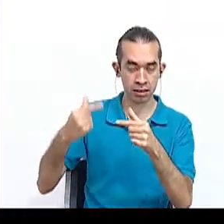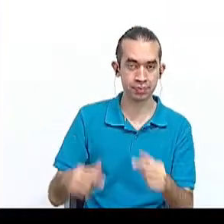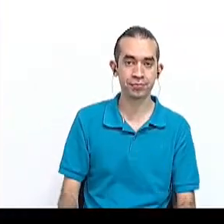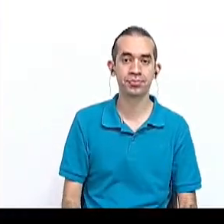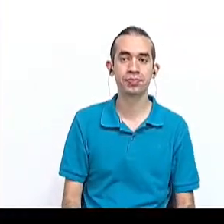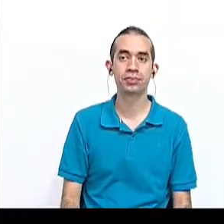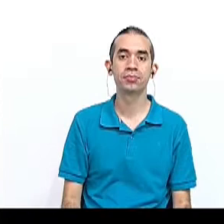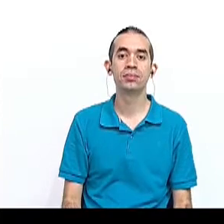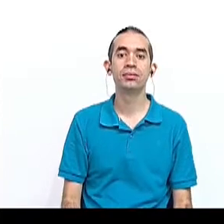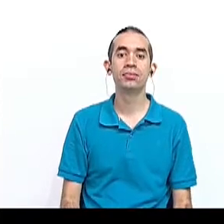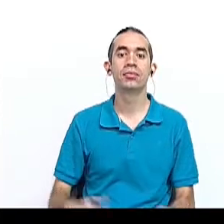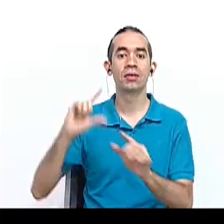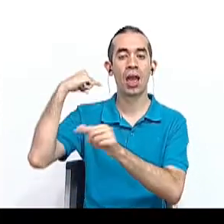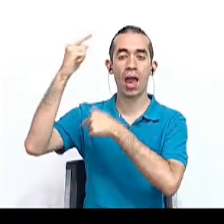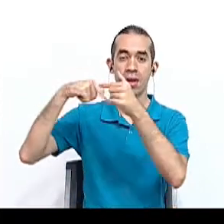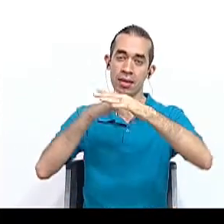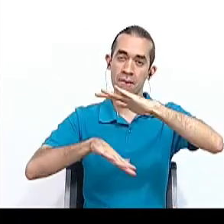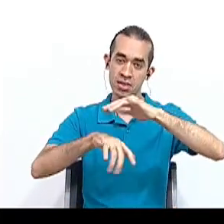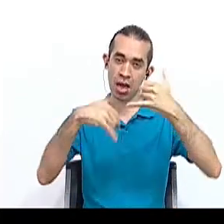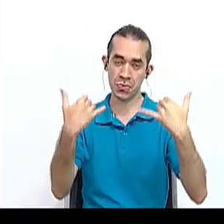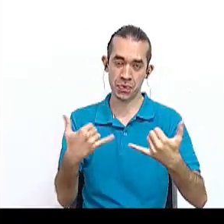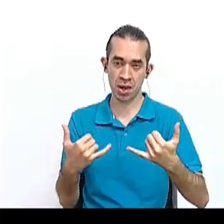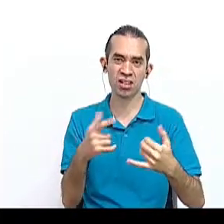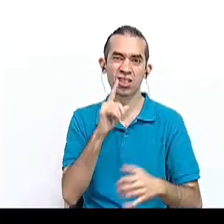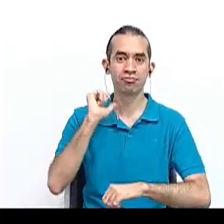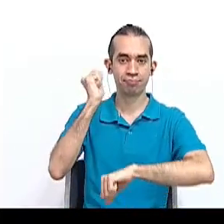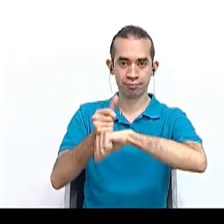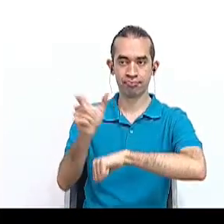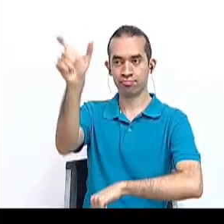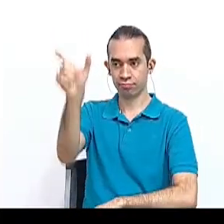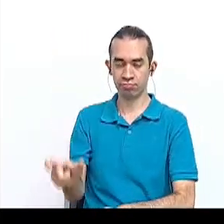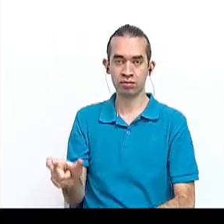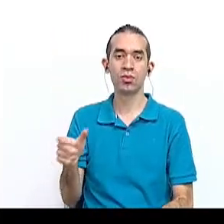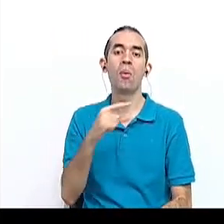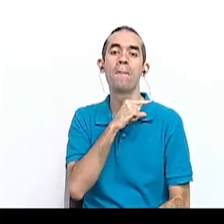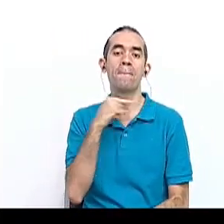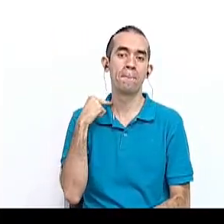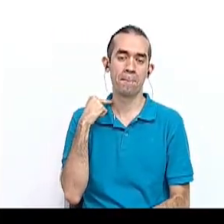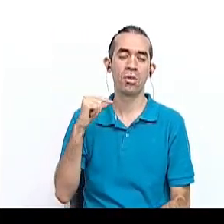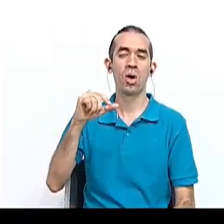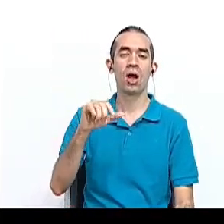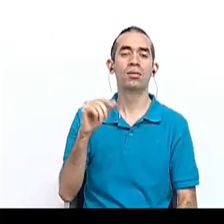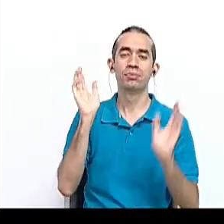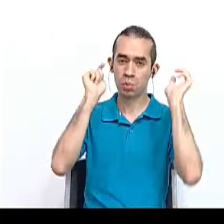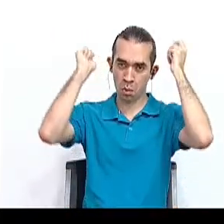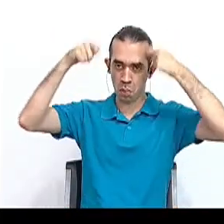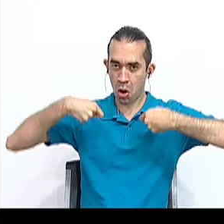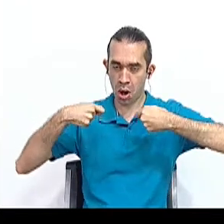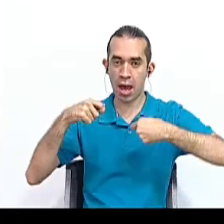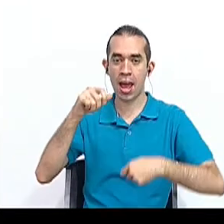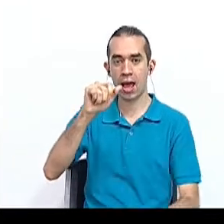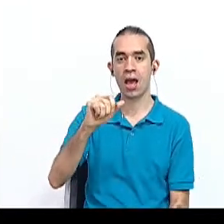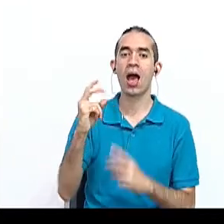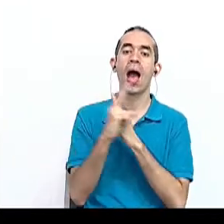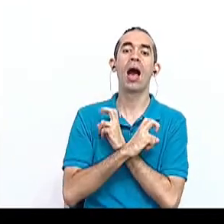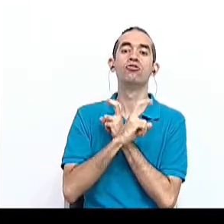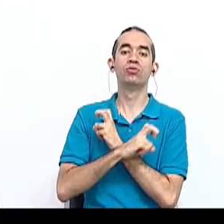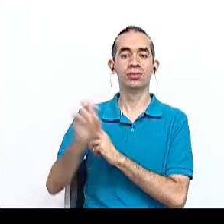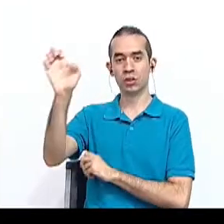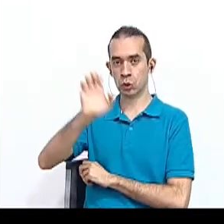Las bases de la genética moderna las sentó un monje austriaco, Gregorio Mendel, que nació hace casi 2 siglos,